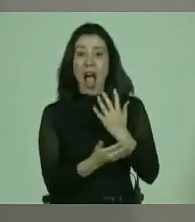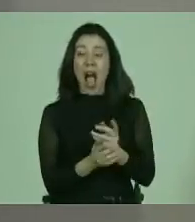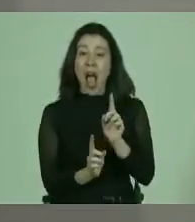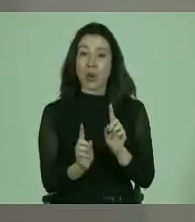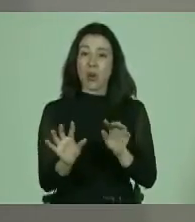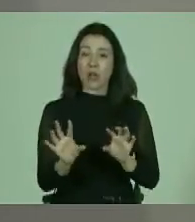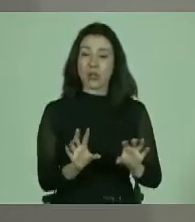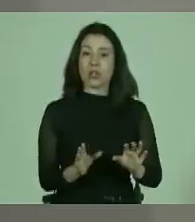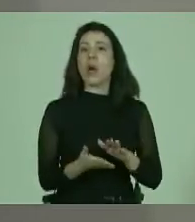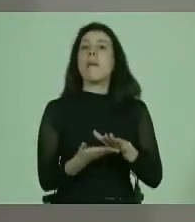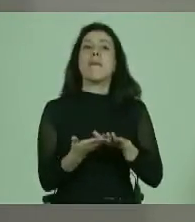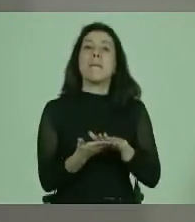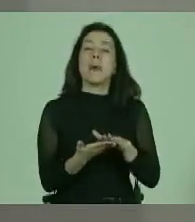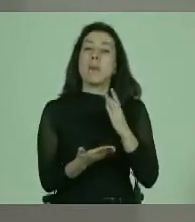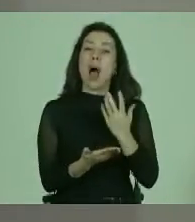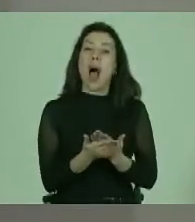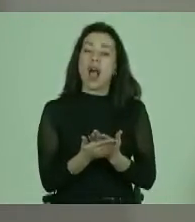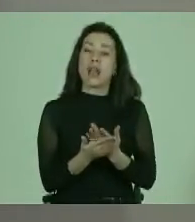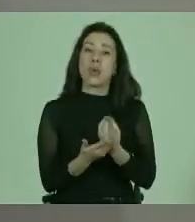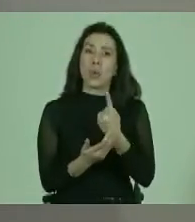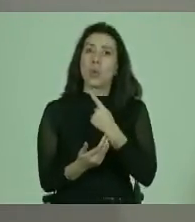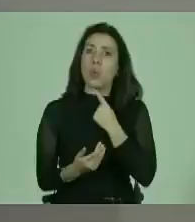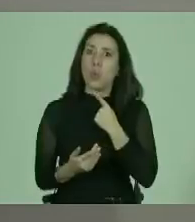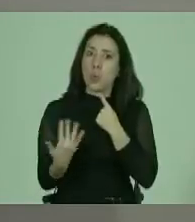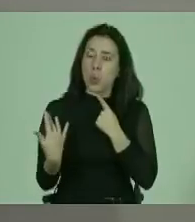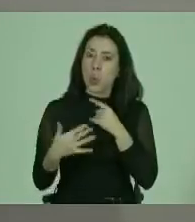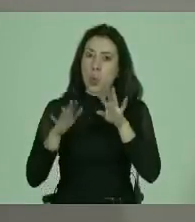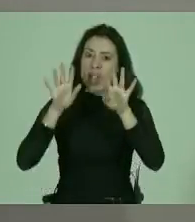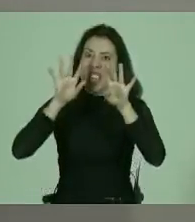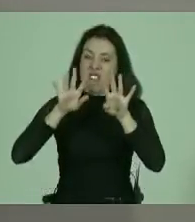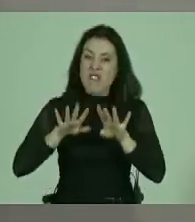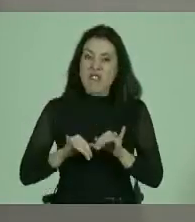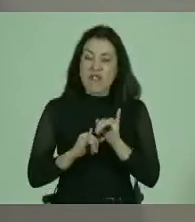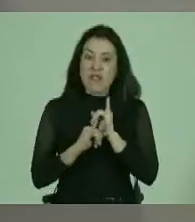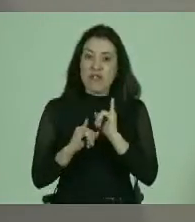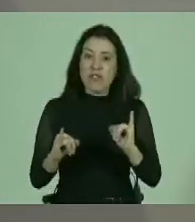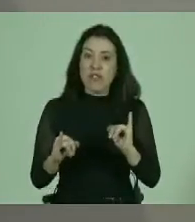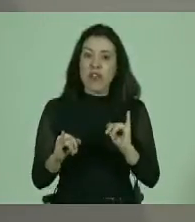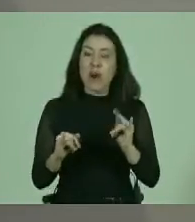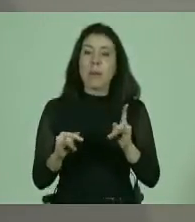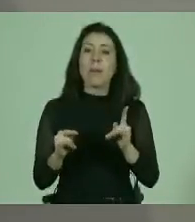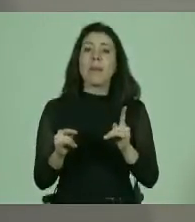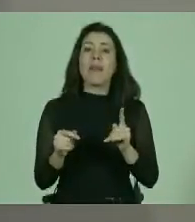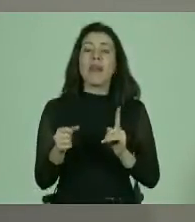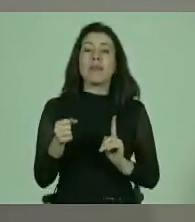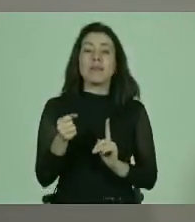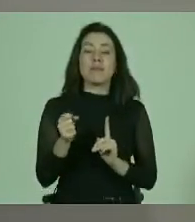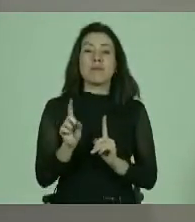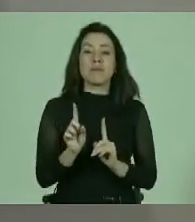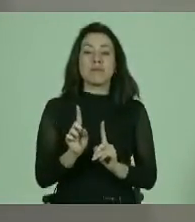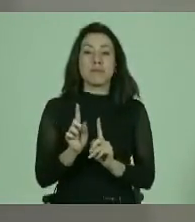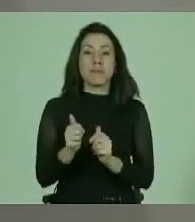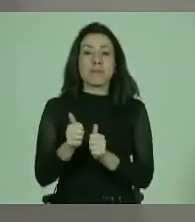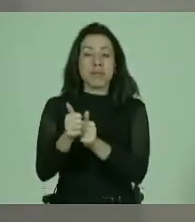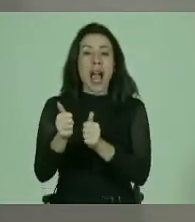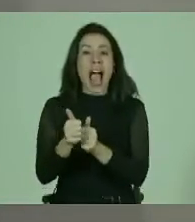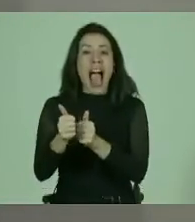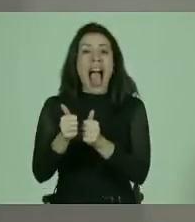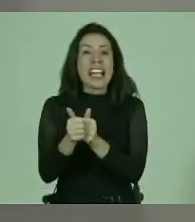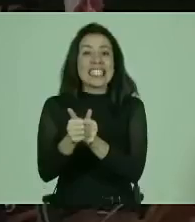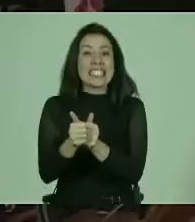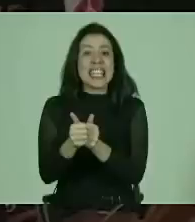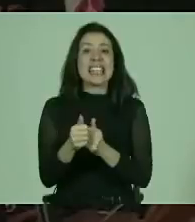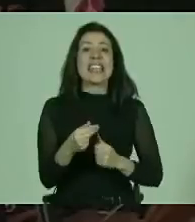algunas cosas por ejemplo tiene un interesantísimo informe sobre las asistentes los asistentes los asistentes